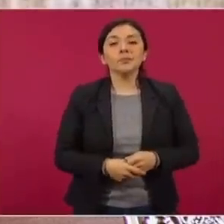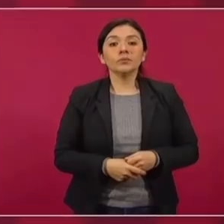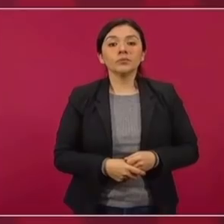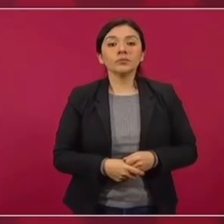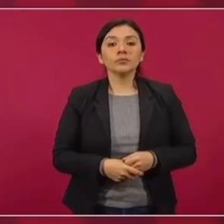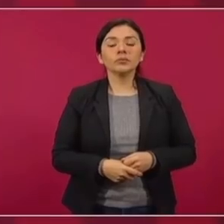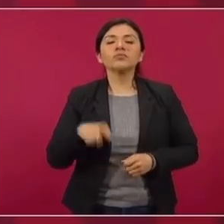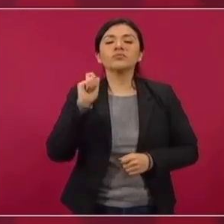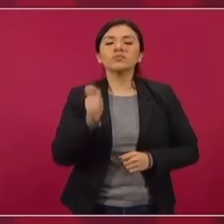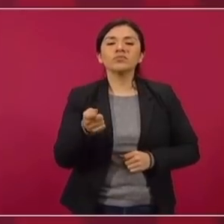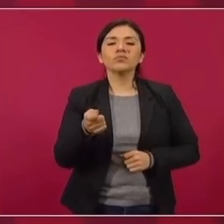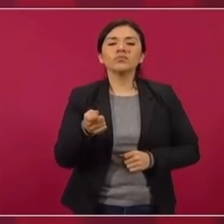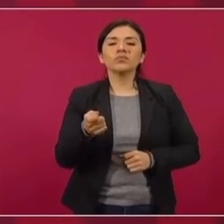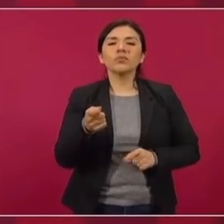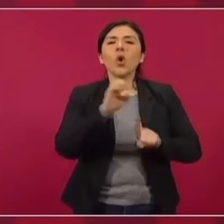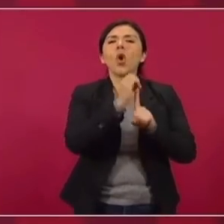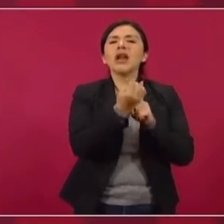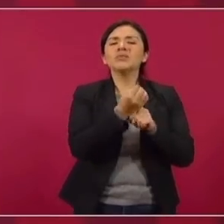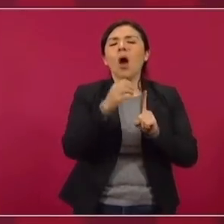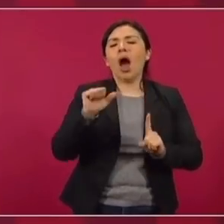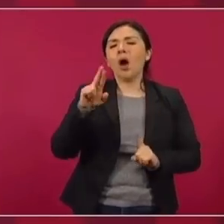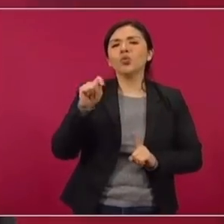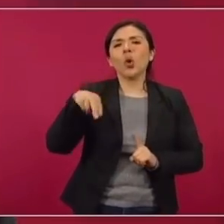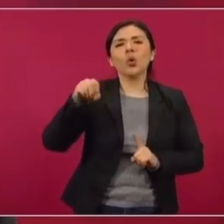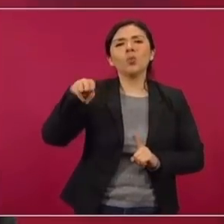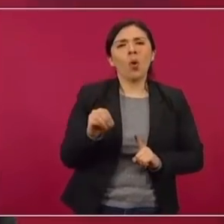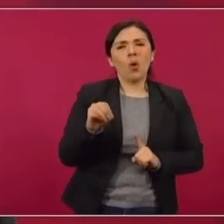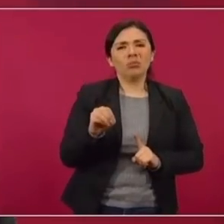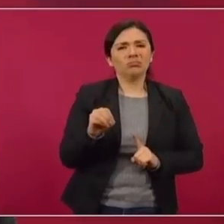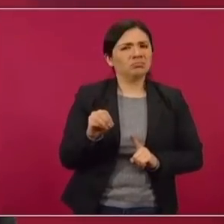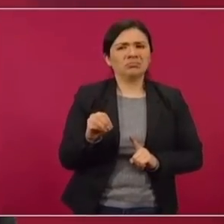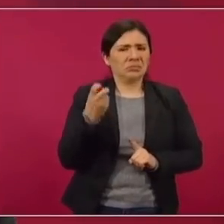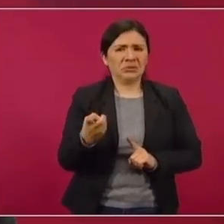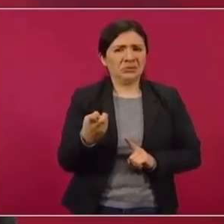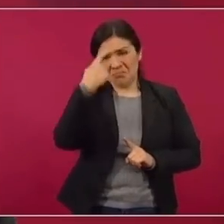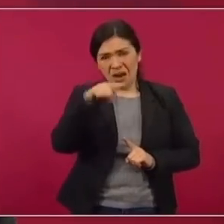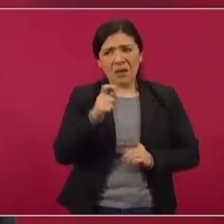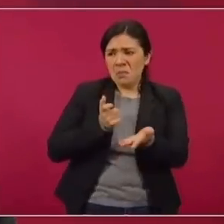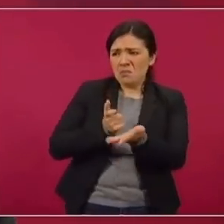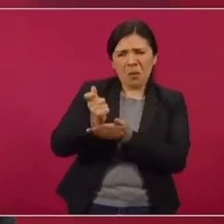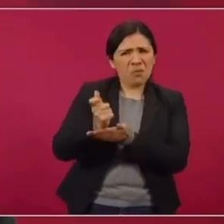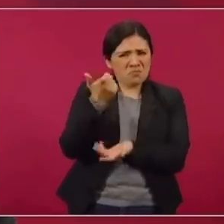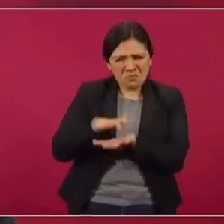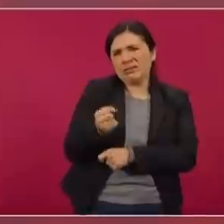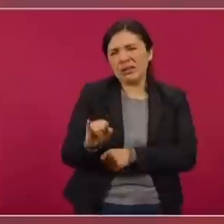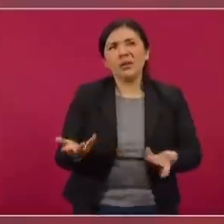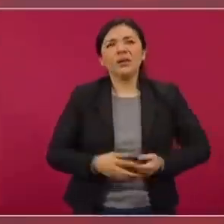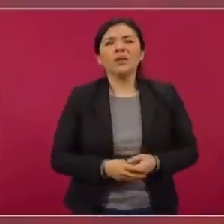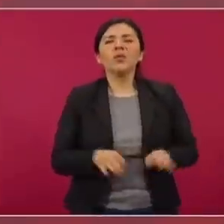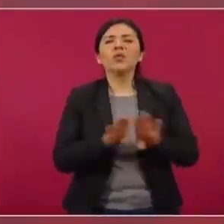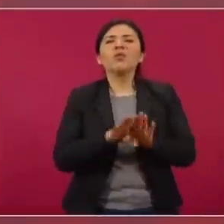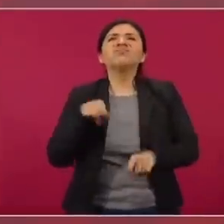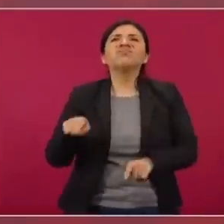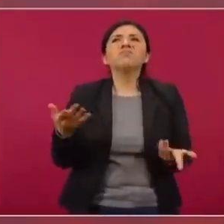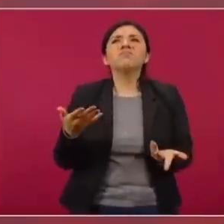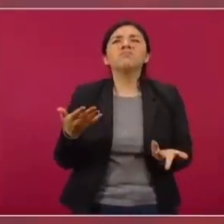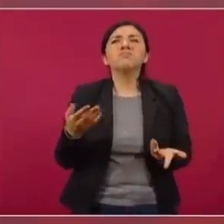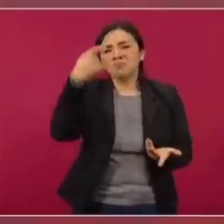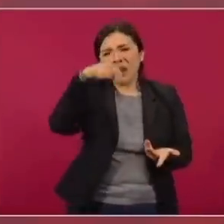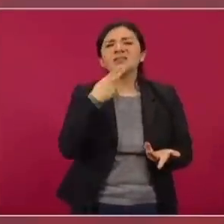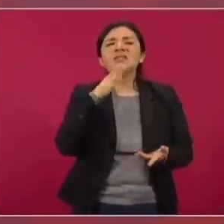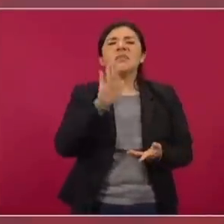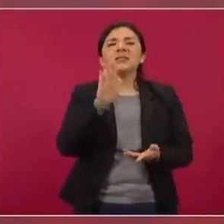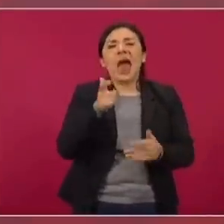los llamados organismos autónomos. Pagarles bastante. Era una forma